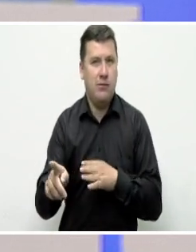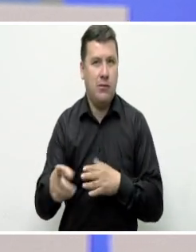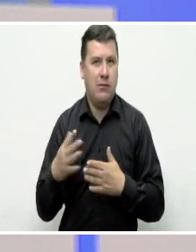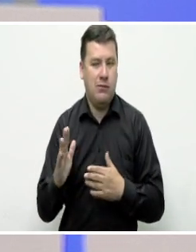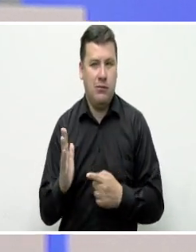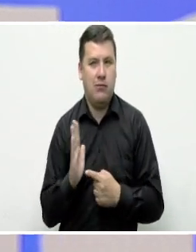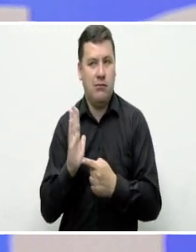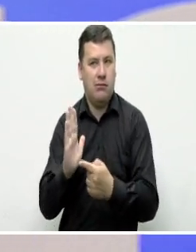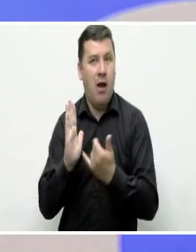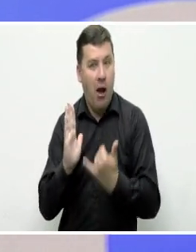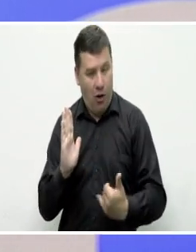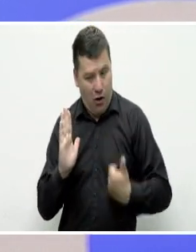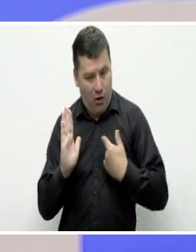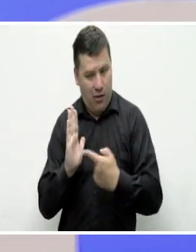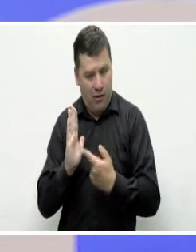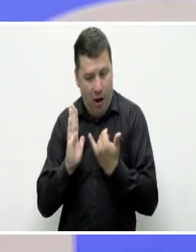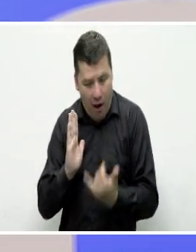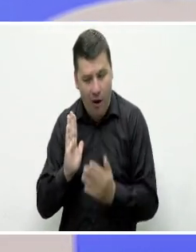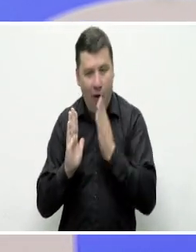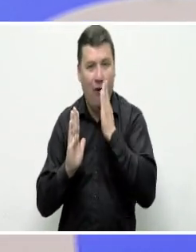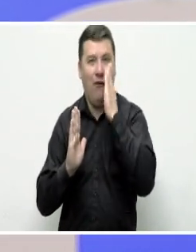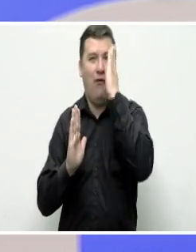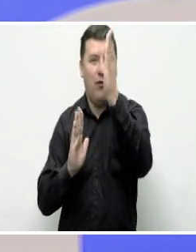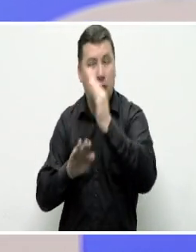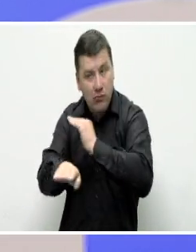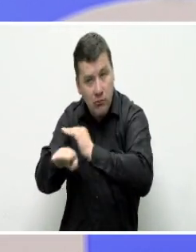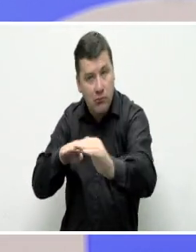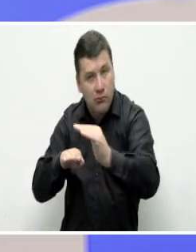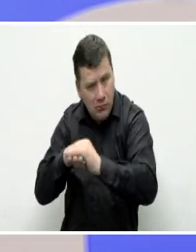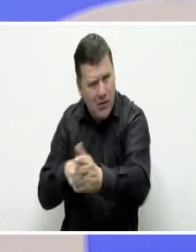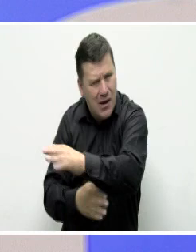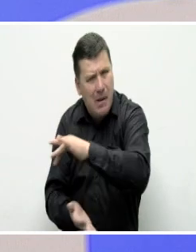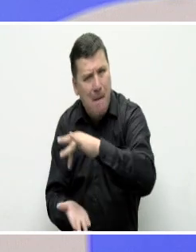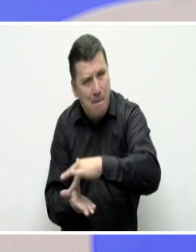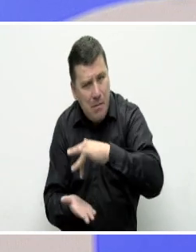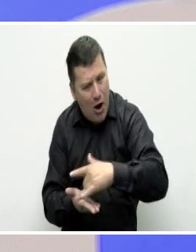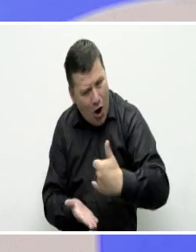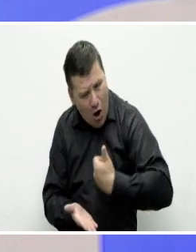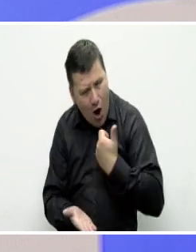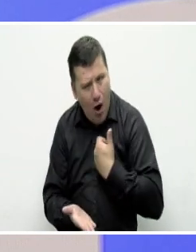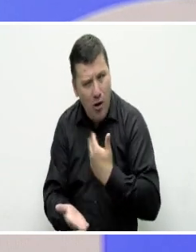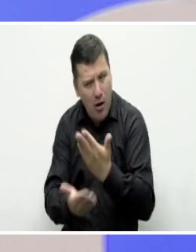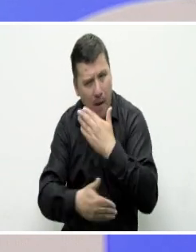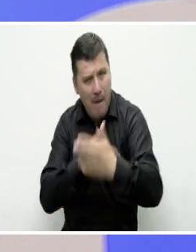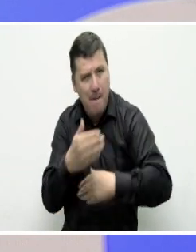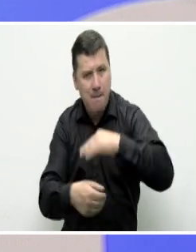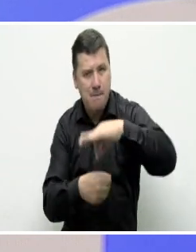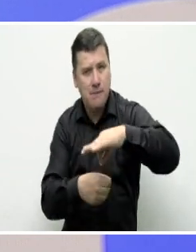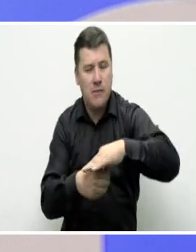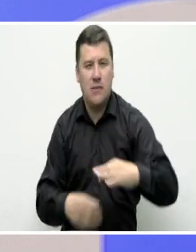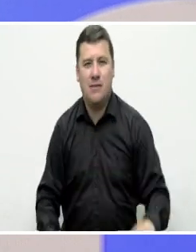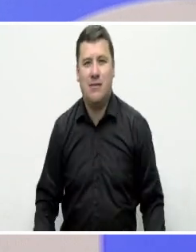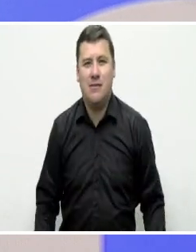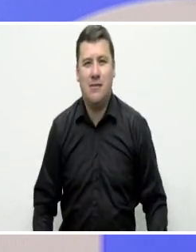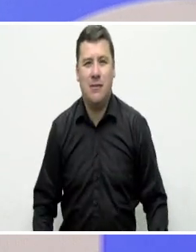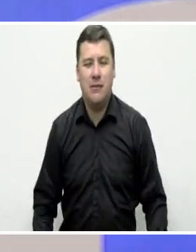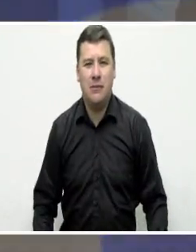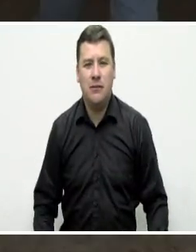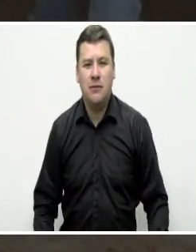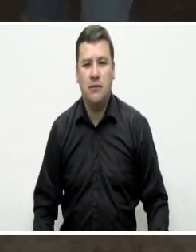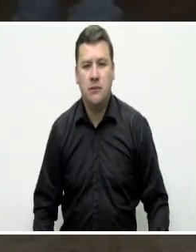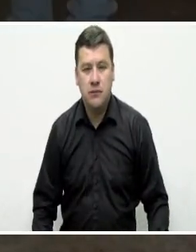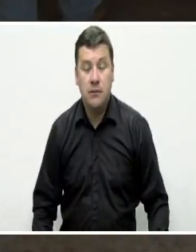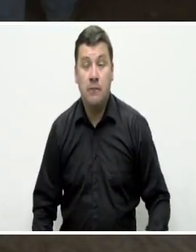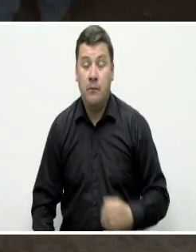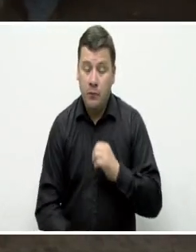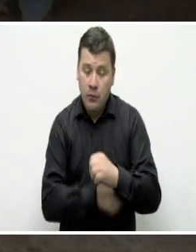el presente y futuro de Colombia y a quienes hemos invitado para que participen en los procesos electorales. Las